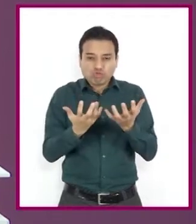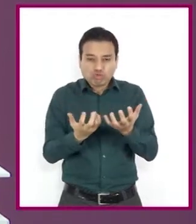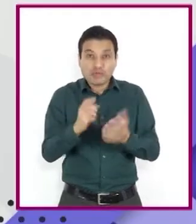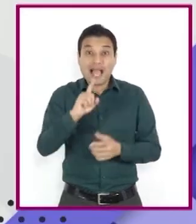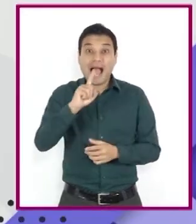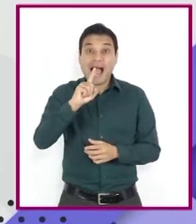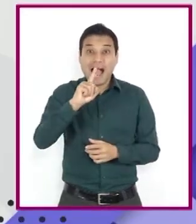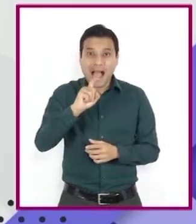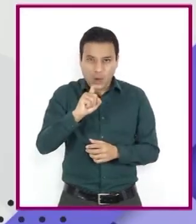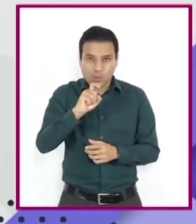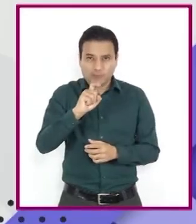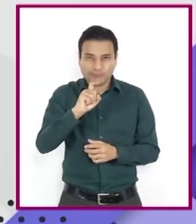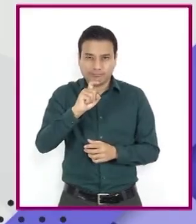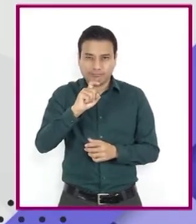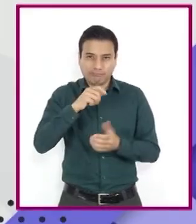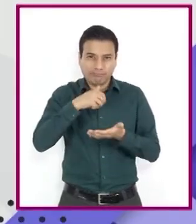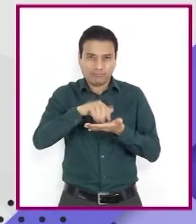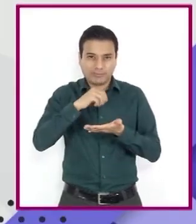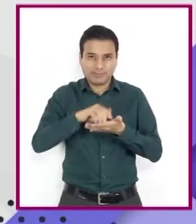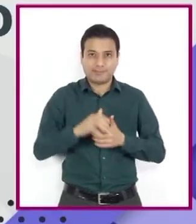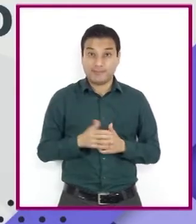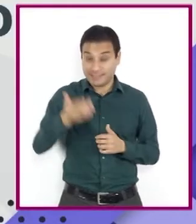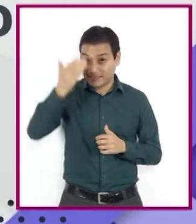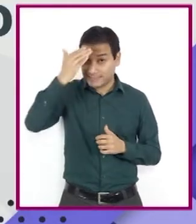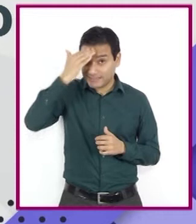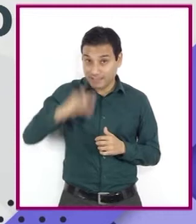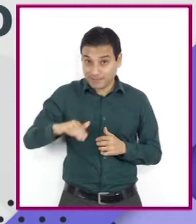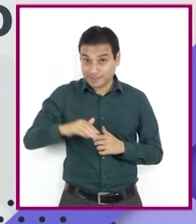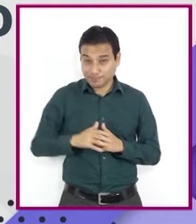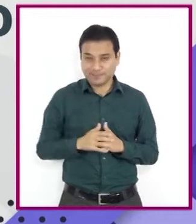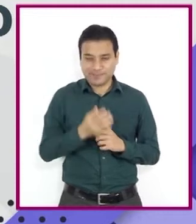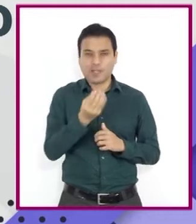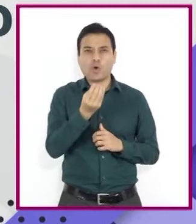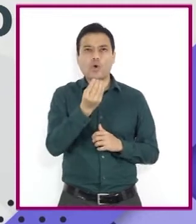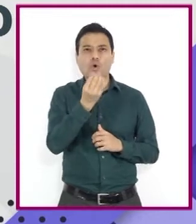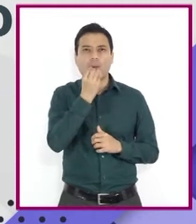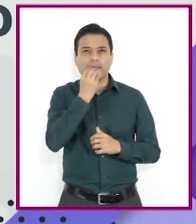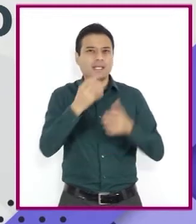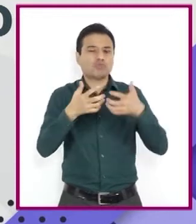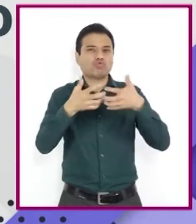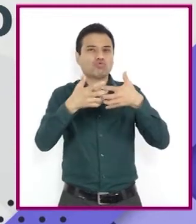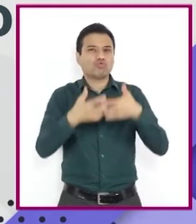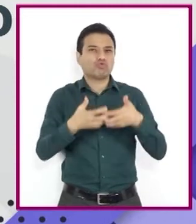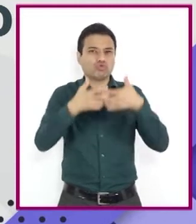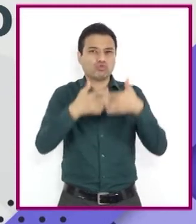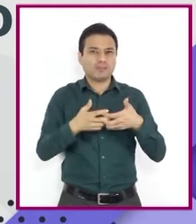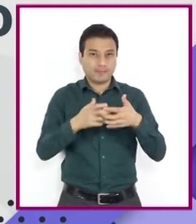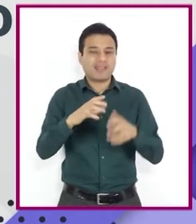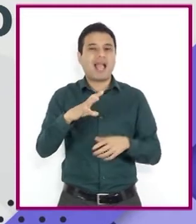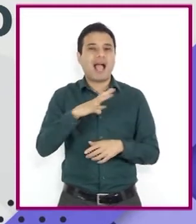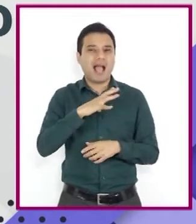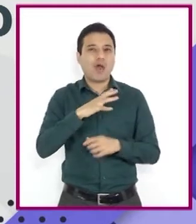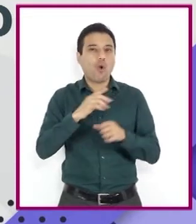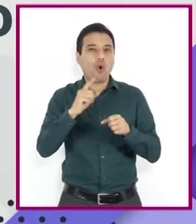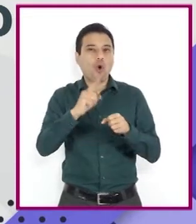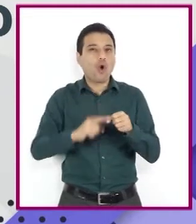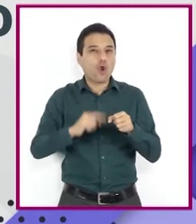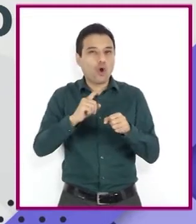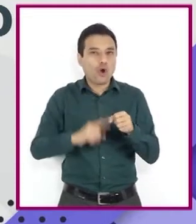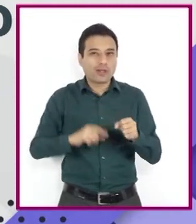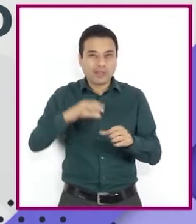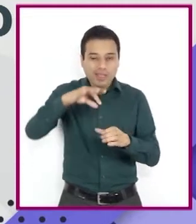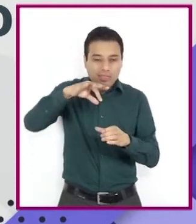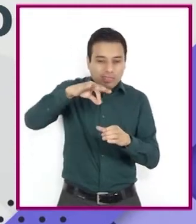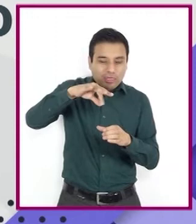agua que tiene. ¿Sabían que los alimentos industrializados tienen colorantes que los hacen lucir con un